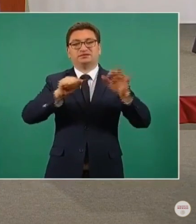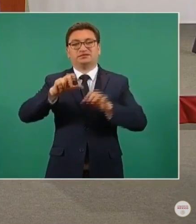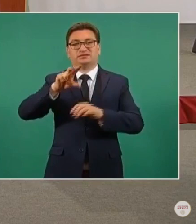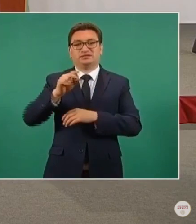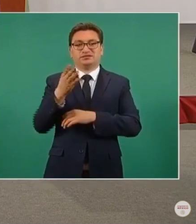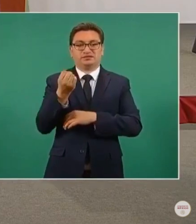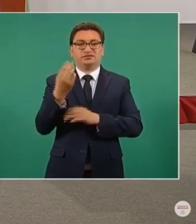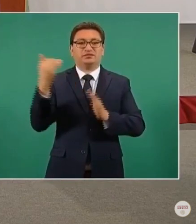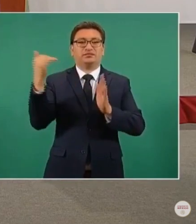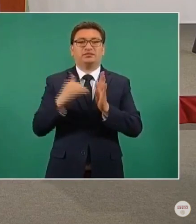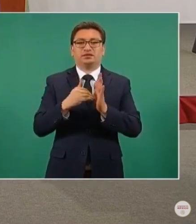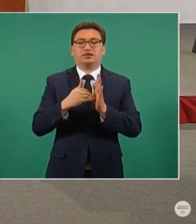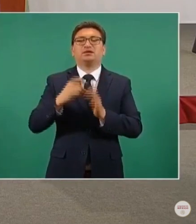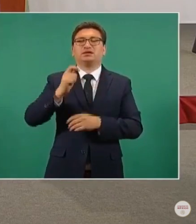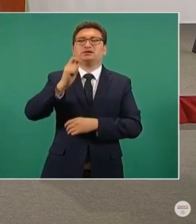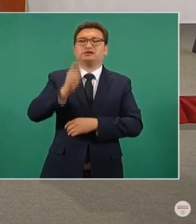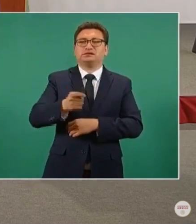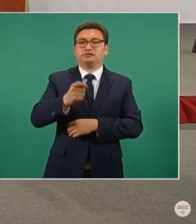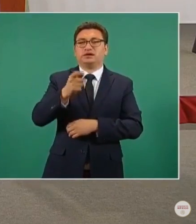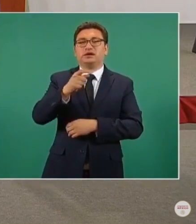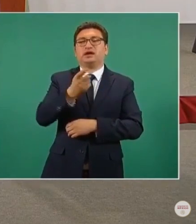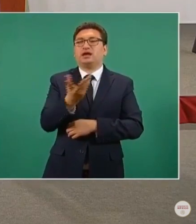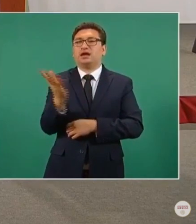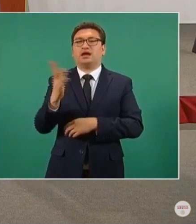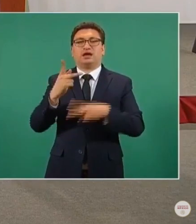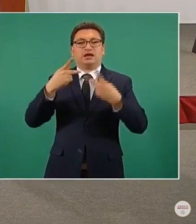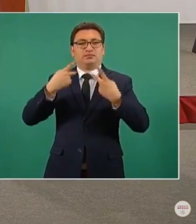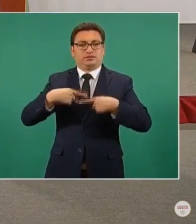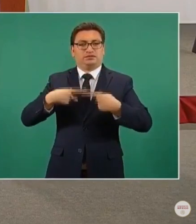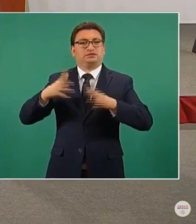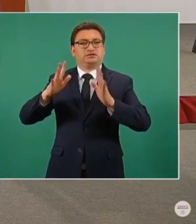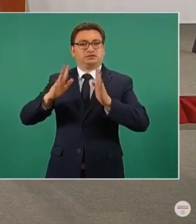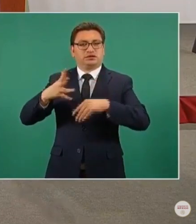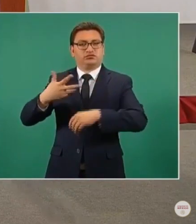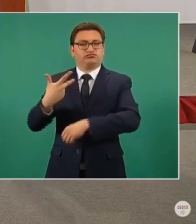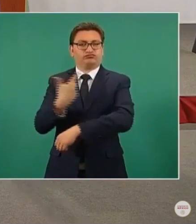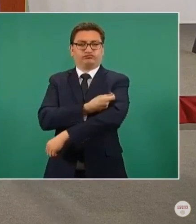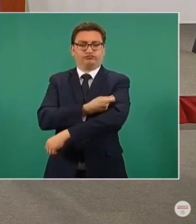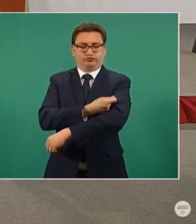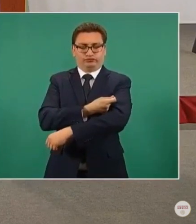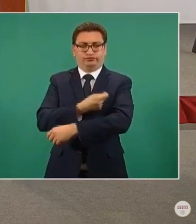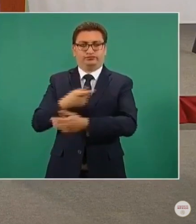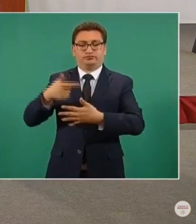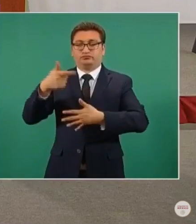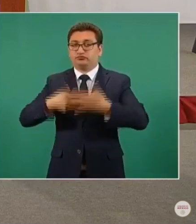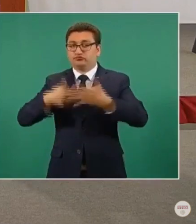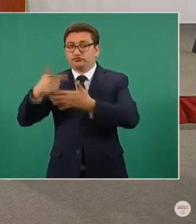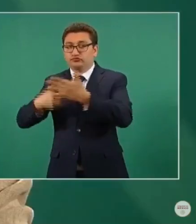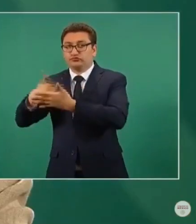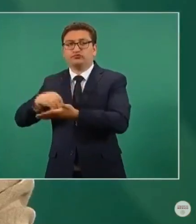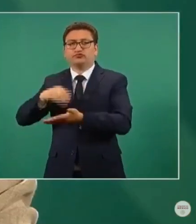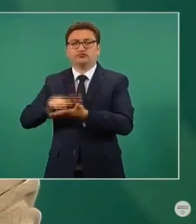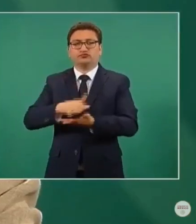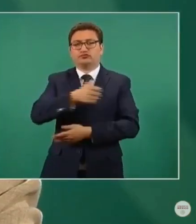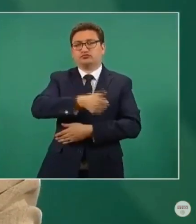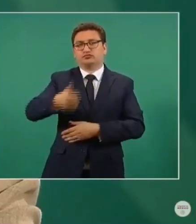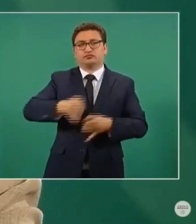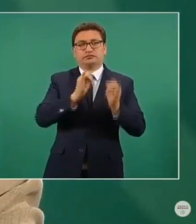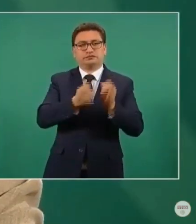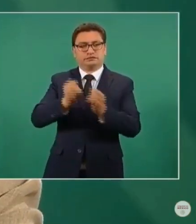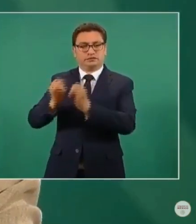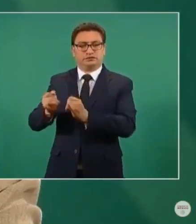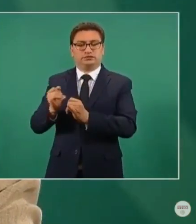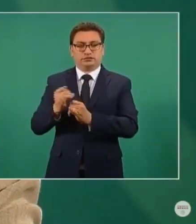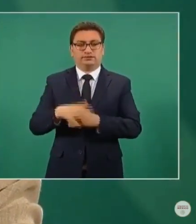10.689.000 representa a aquellas personas que ya han quedado totalmente documentadas en forma individual. El